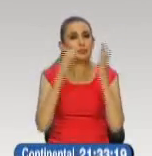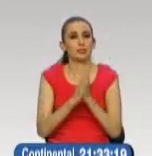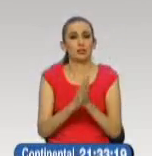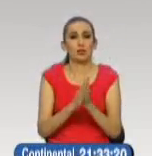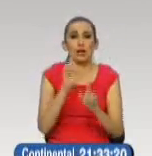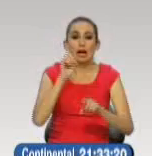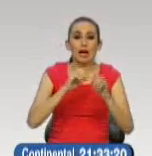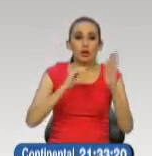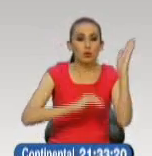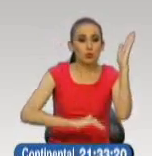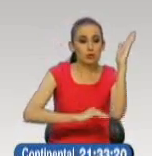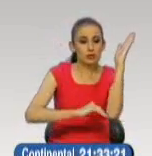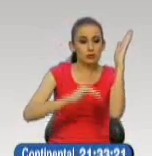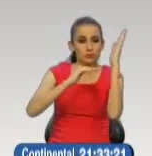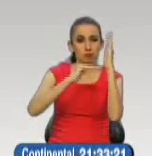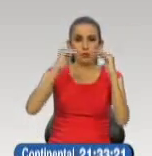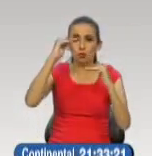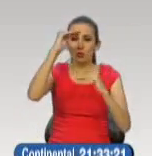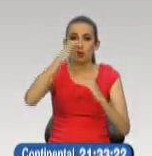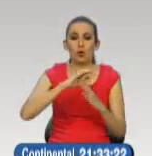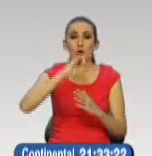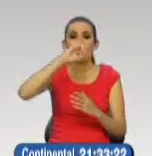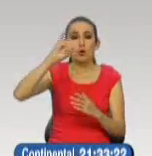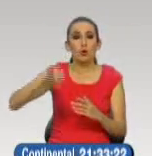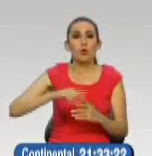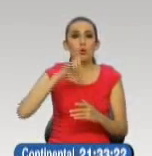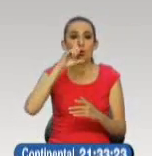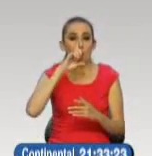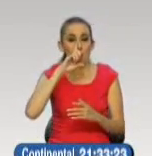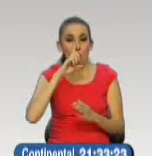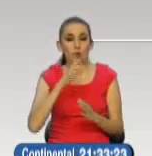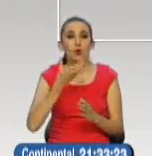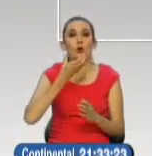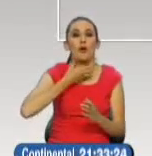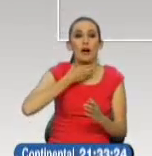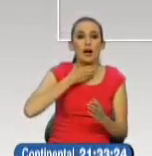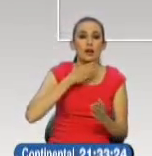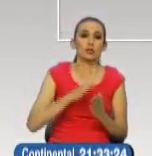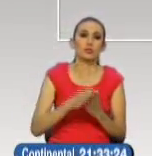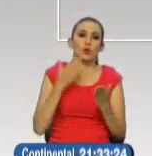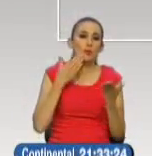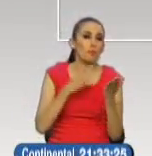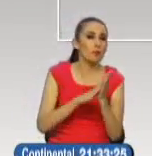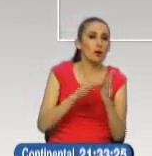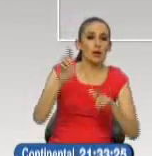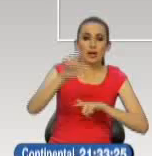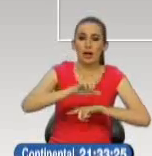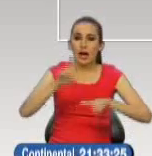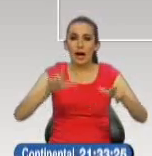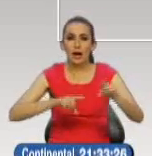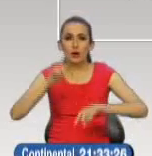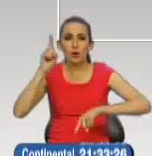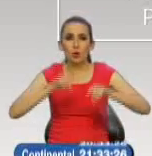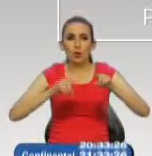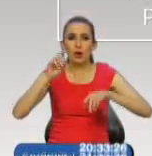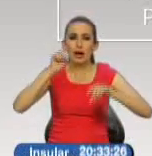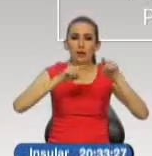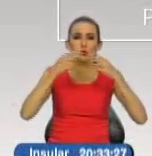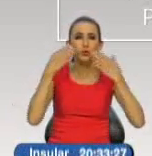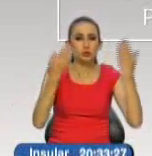por módulos que se efectúan entre los meses de julio y agosto en lugares como Sport Life, Divertichicos,